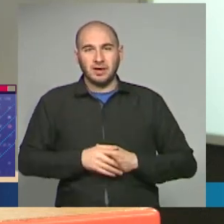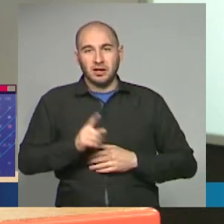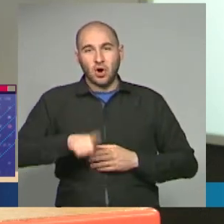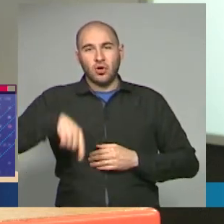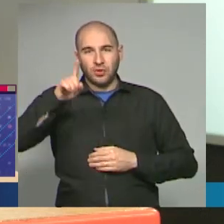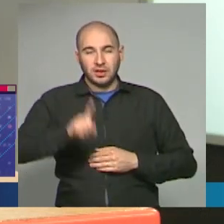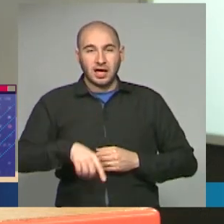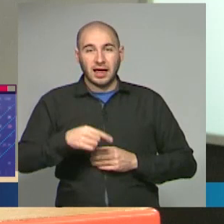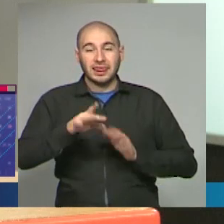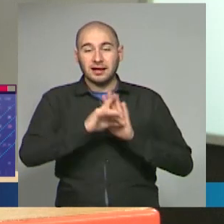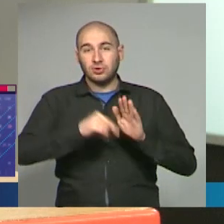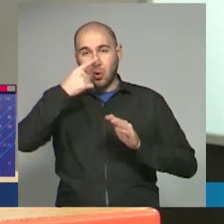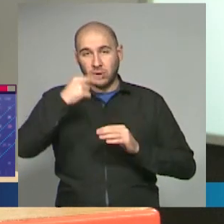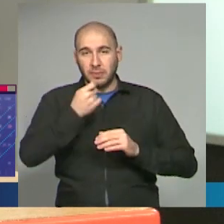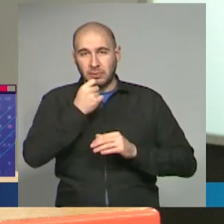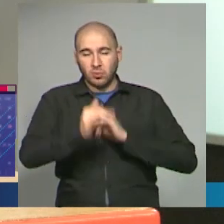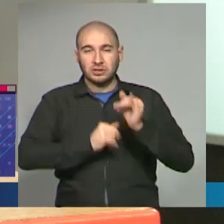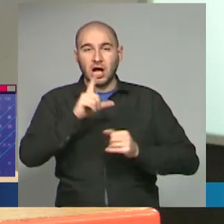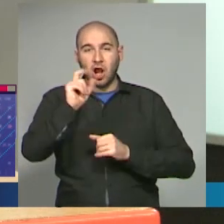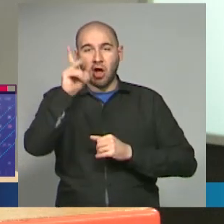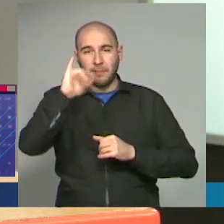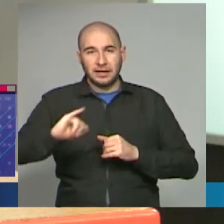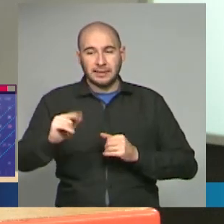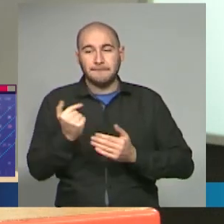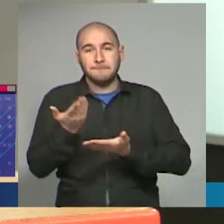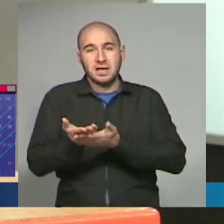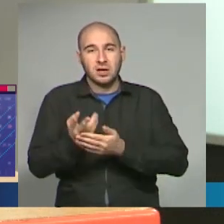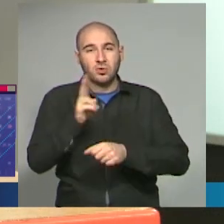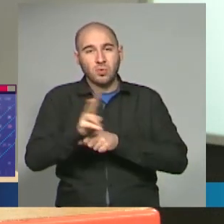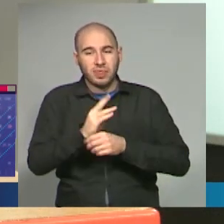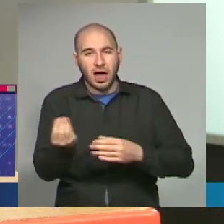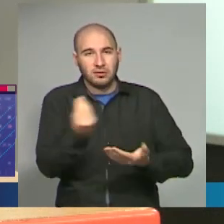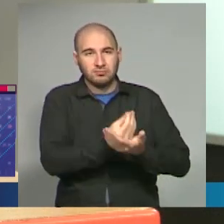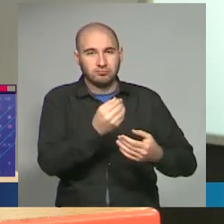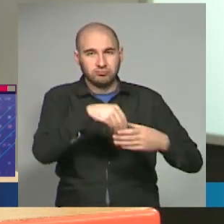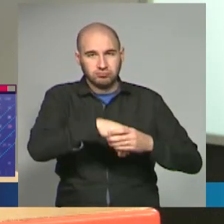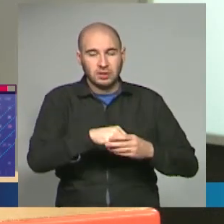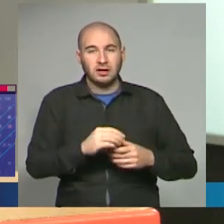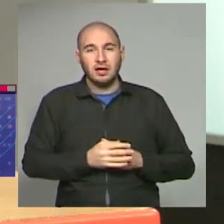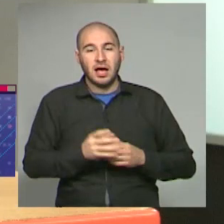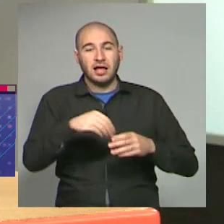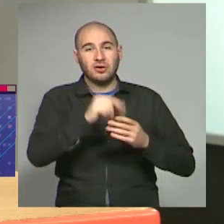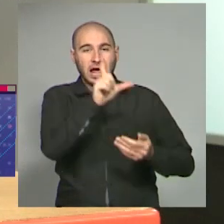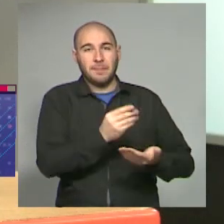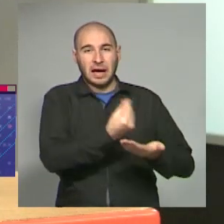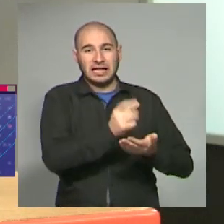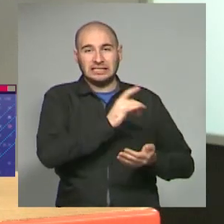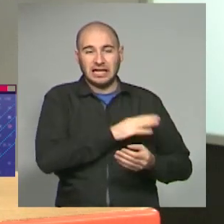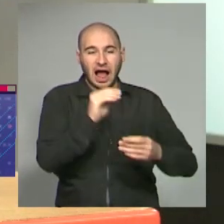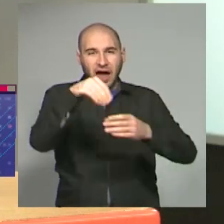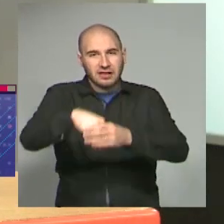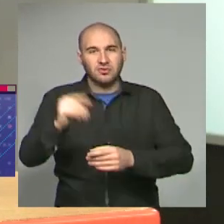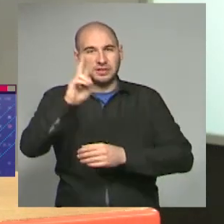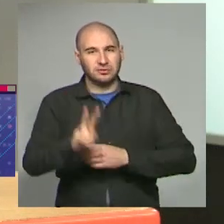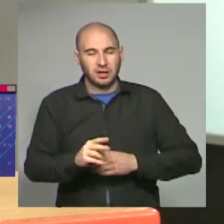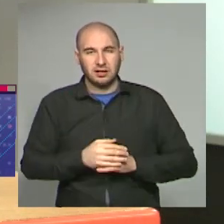la jornada. El último dato, por ejemplo, habla de que Leopoldo López ha pedido asilo y que se estaría refugiando en la Embajada de Chile en